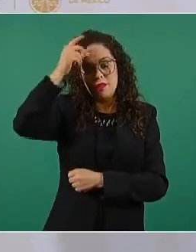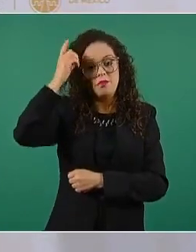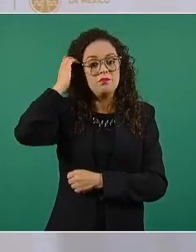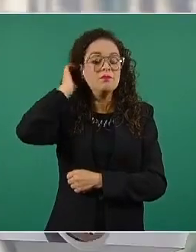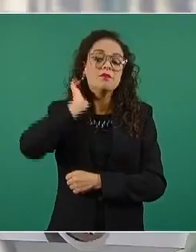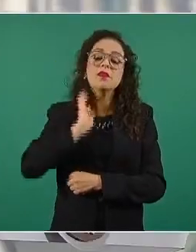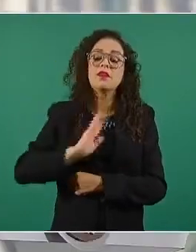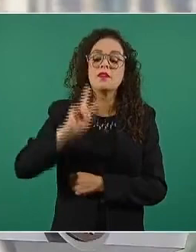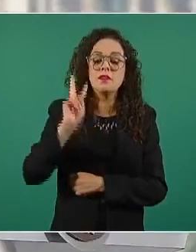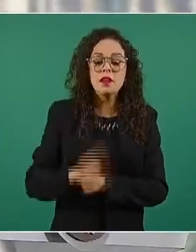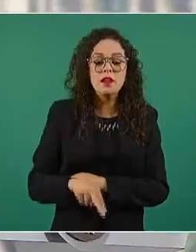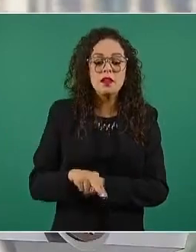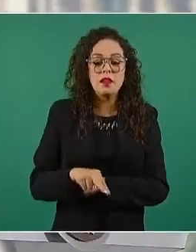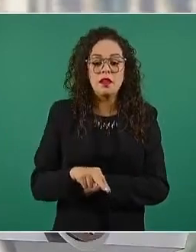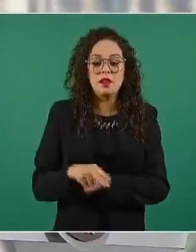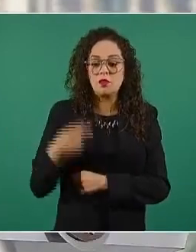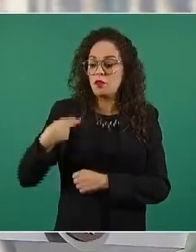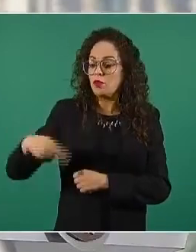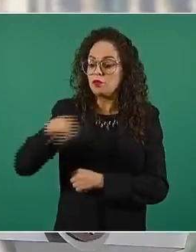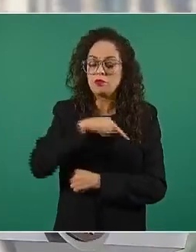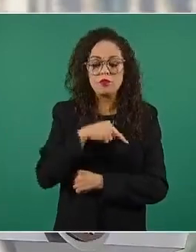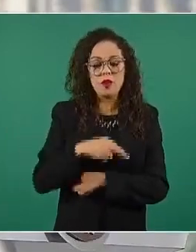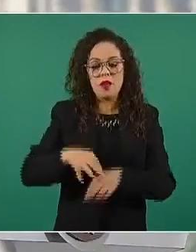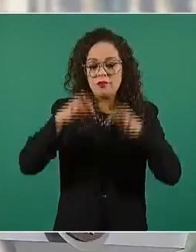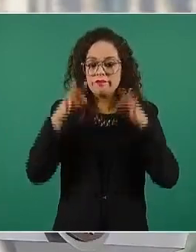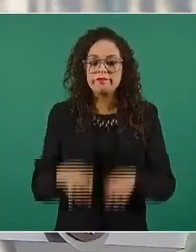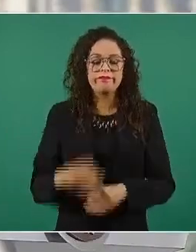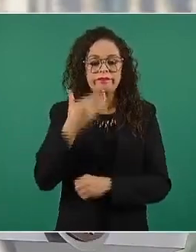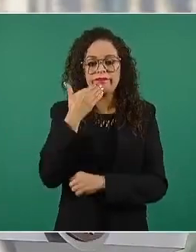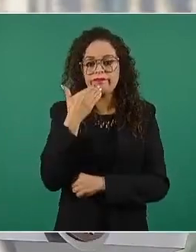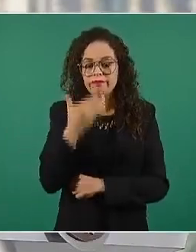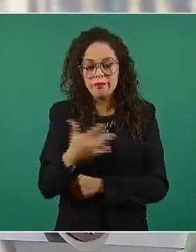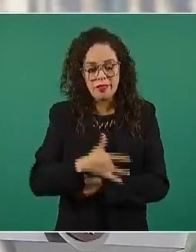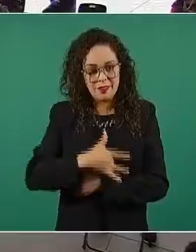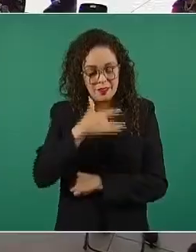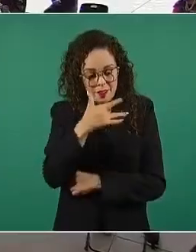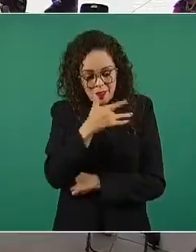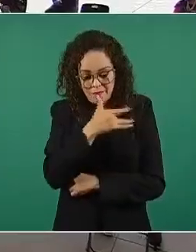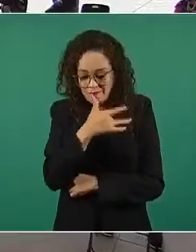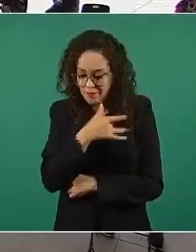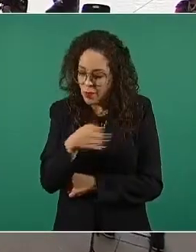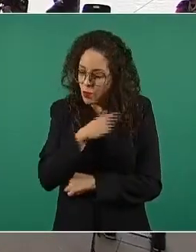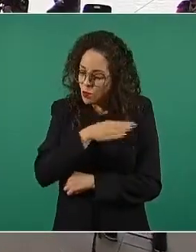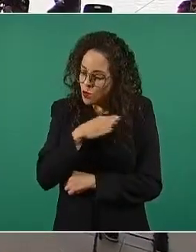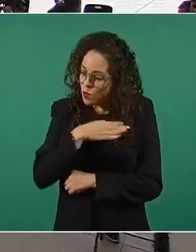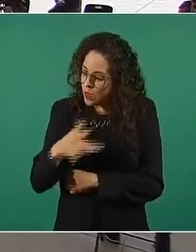tan buenos como nuestro conocimiento, nuestro corazón, nuestra compasión.